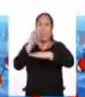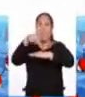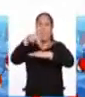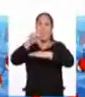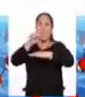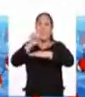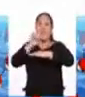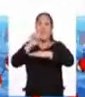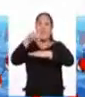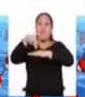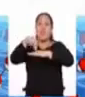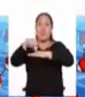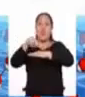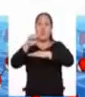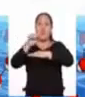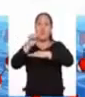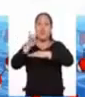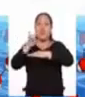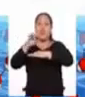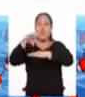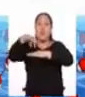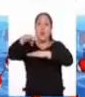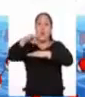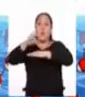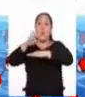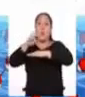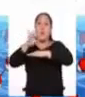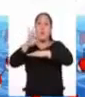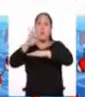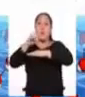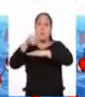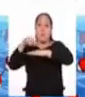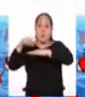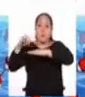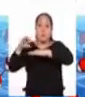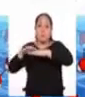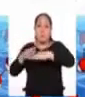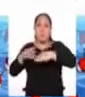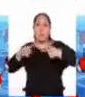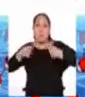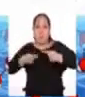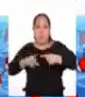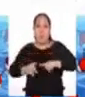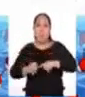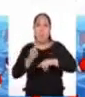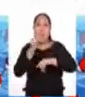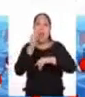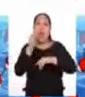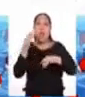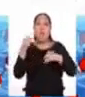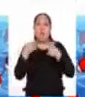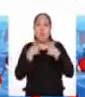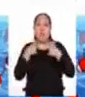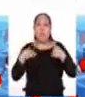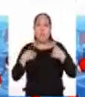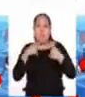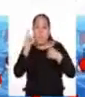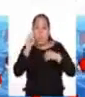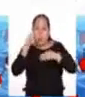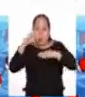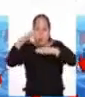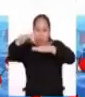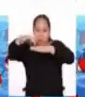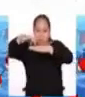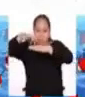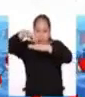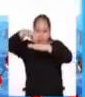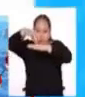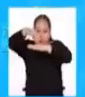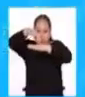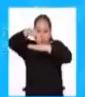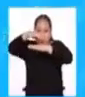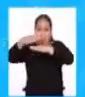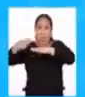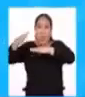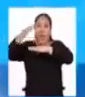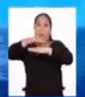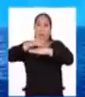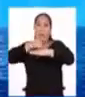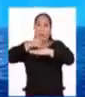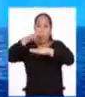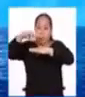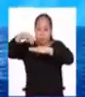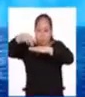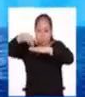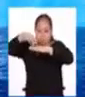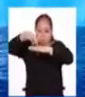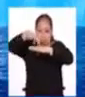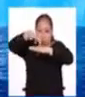se genera es lo suficientemente fuerte como para permitir a algunos insectos caminar sobre el agua. El agua también